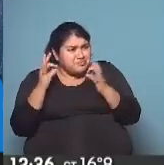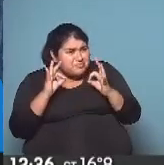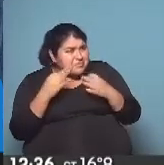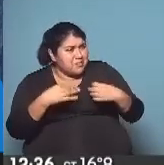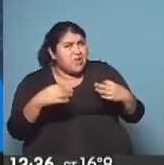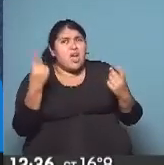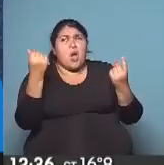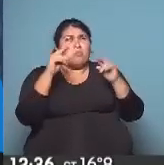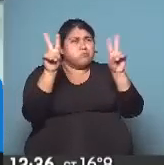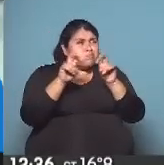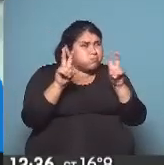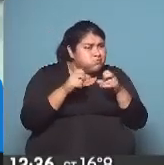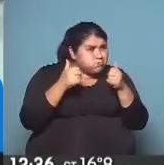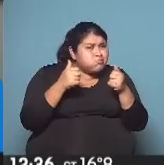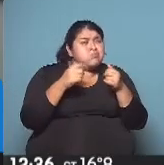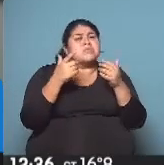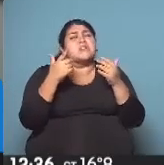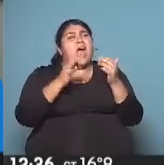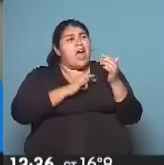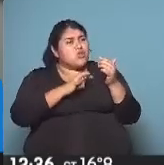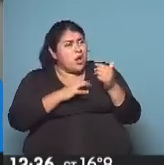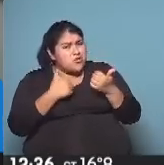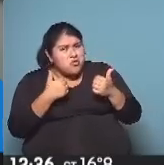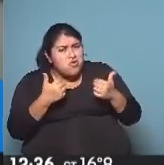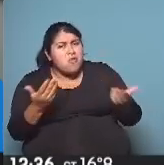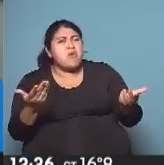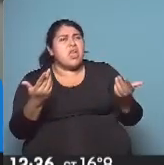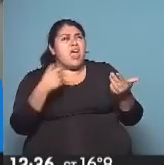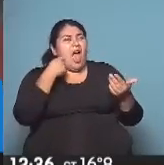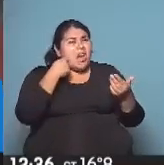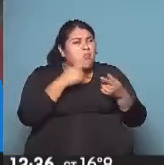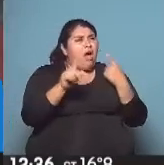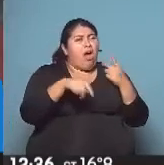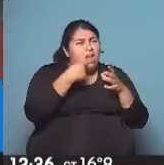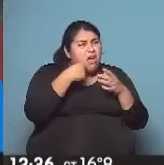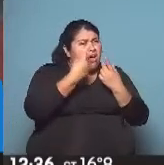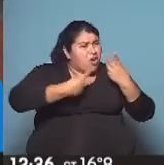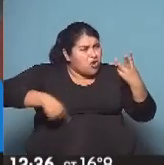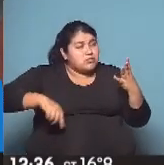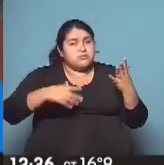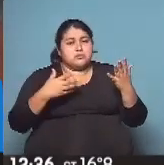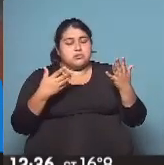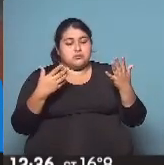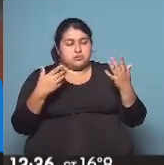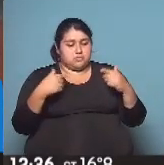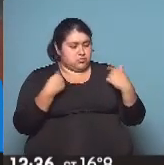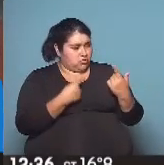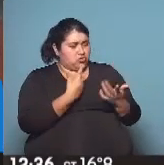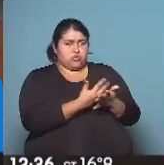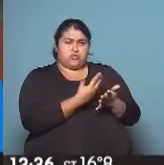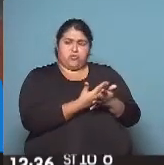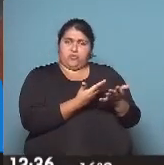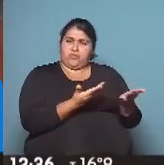entra dinero, un buen dinero todos los años, ¿no? De ganado, de cereal. Y históricamente estamos en rojo.